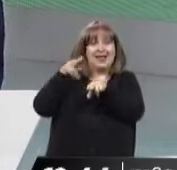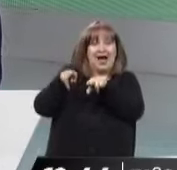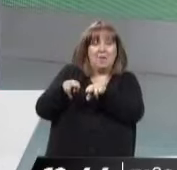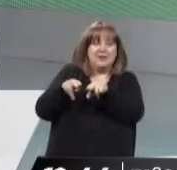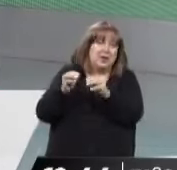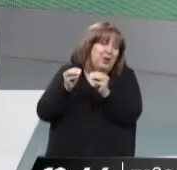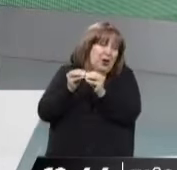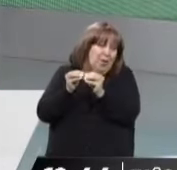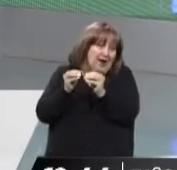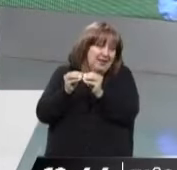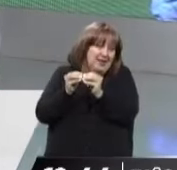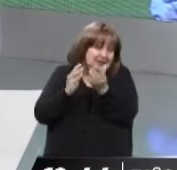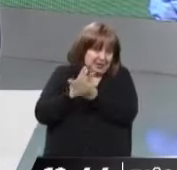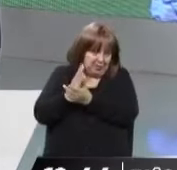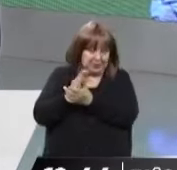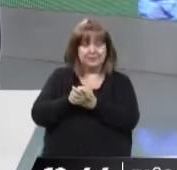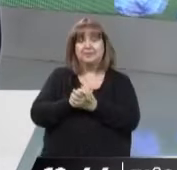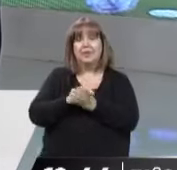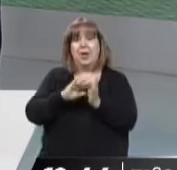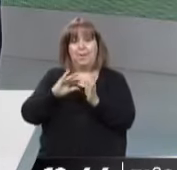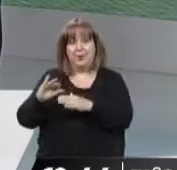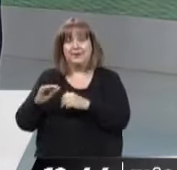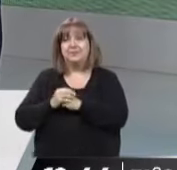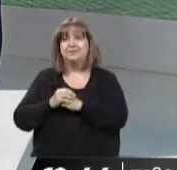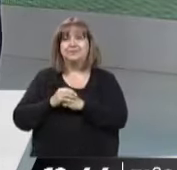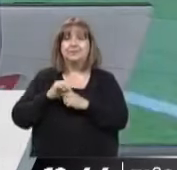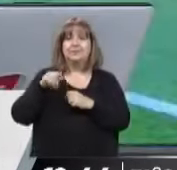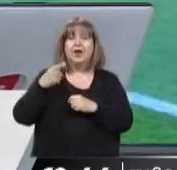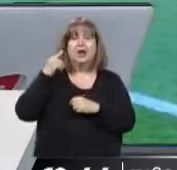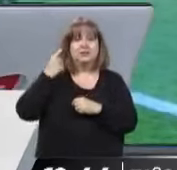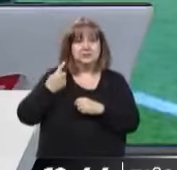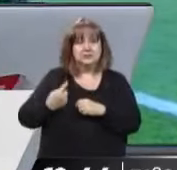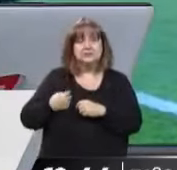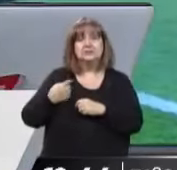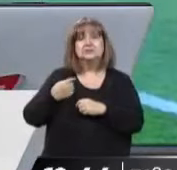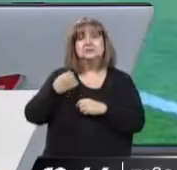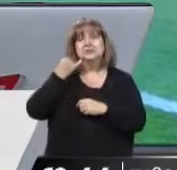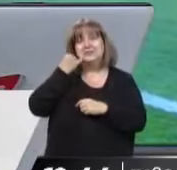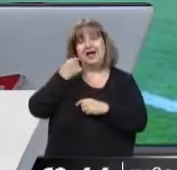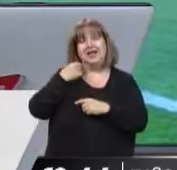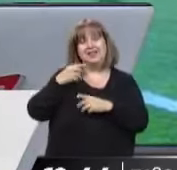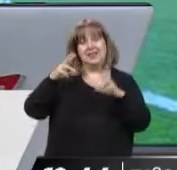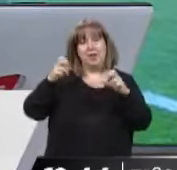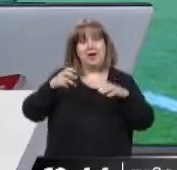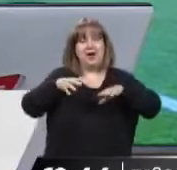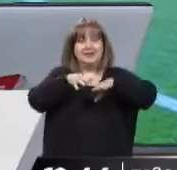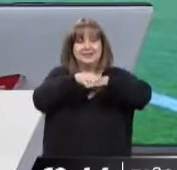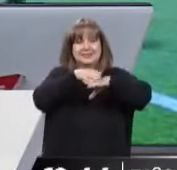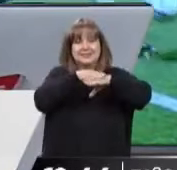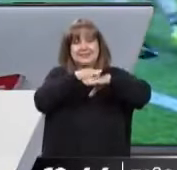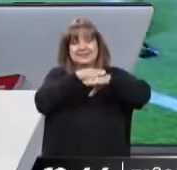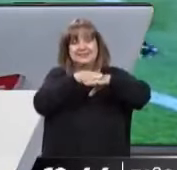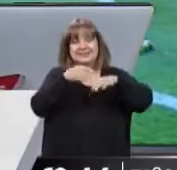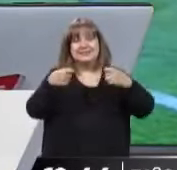Bueno, vamos a hablar acerca de Lionel Messi porque también dio a conocer los botines. El otro día hablábamos un poco de cuáles iban a ser